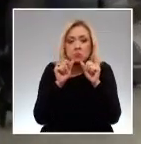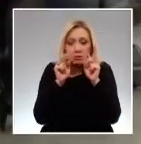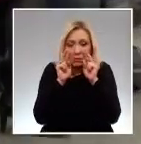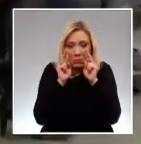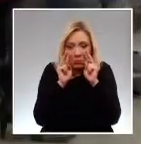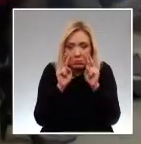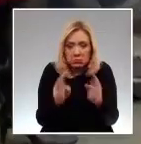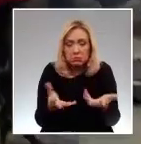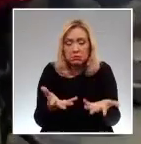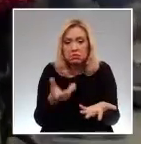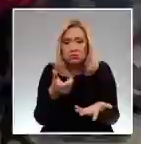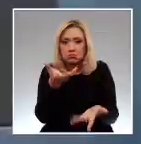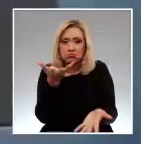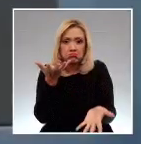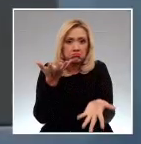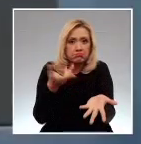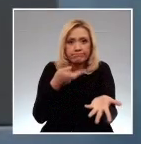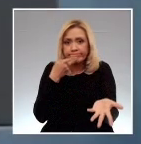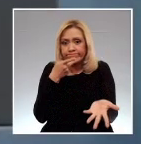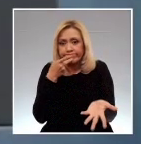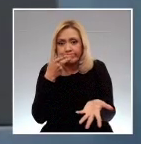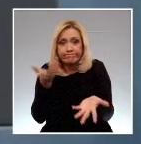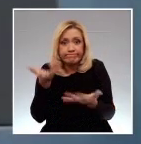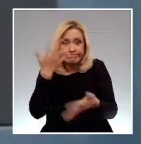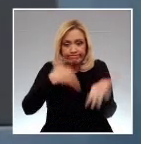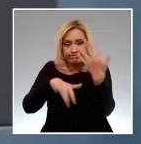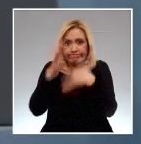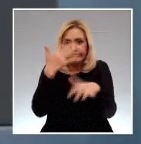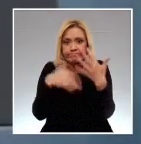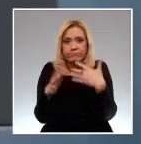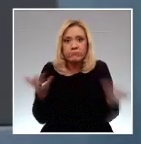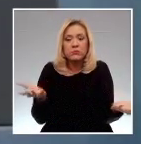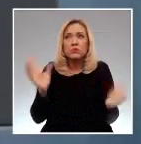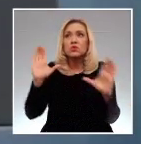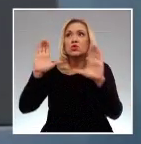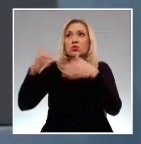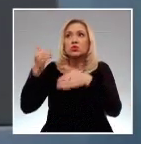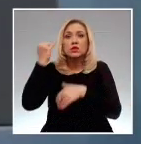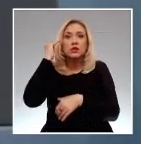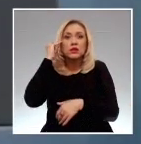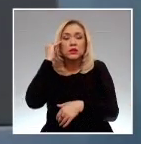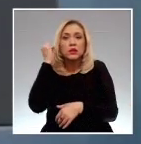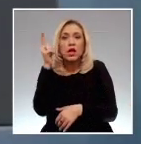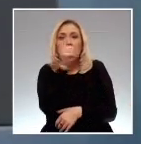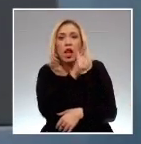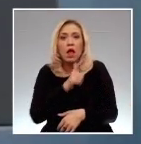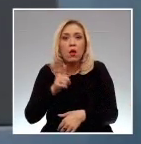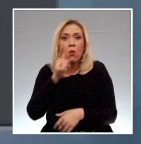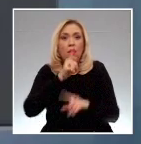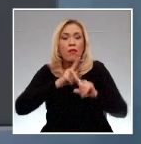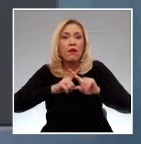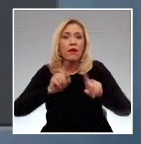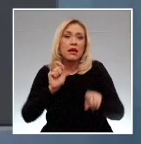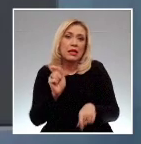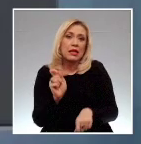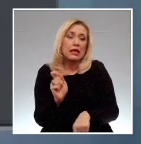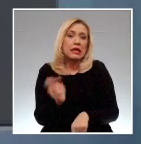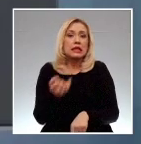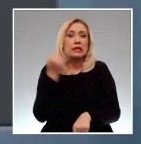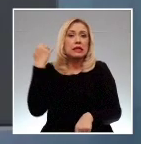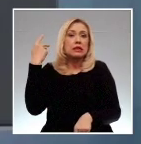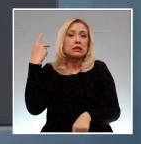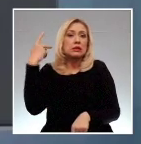puede ocurrir con personas de comunidades indígenas o afromexicanas. Debemos